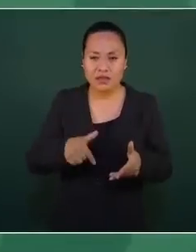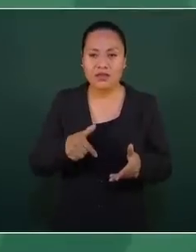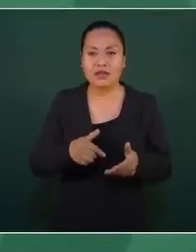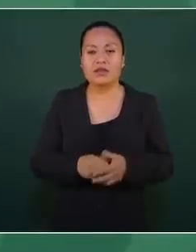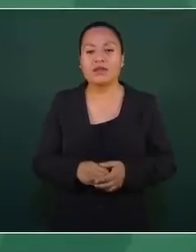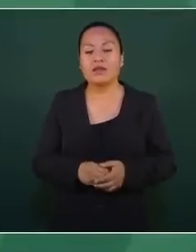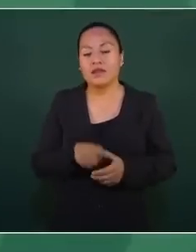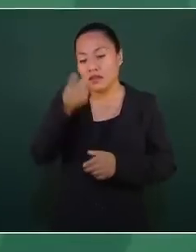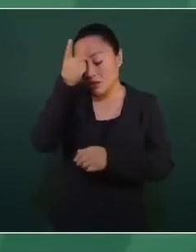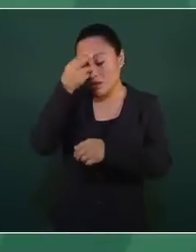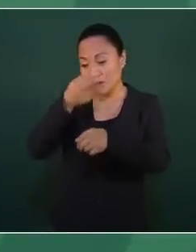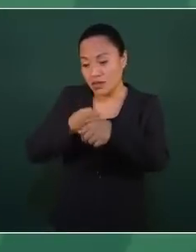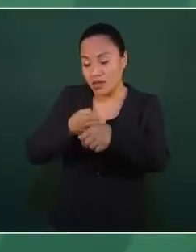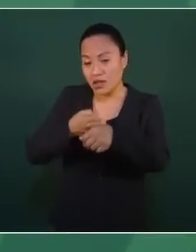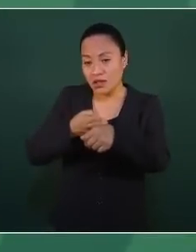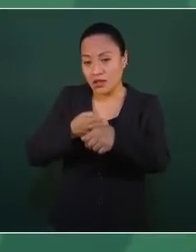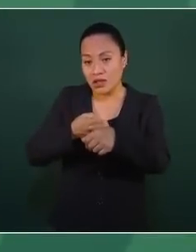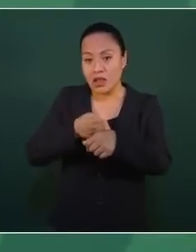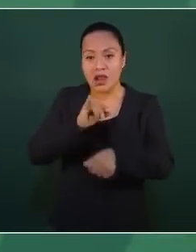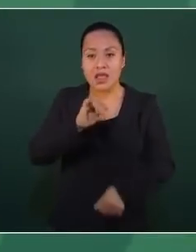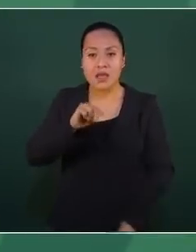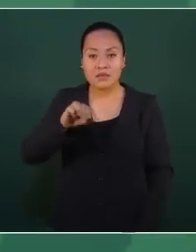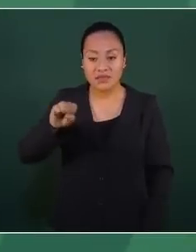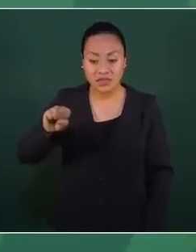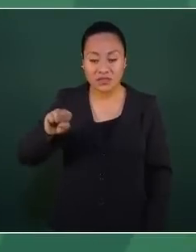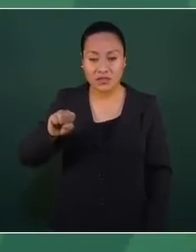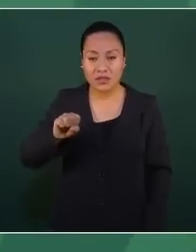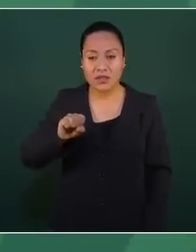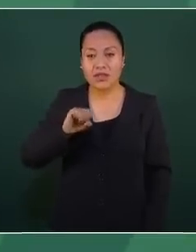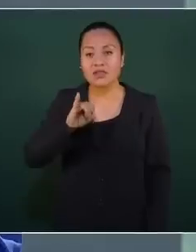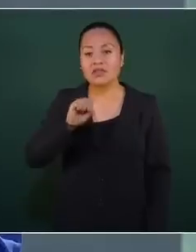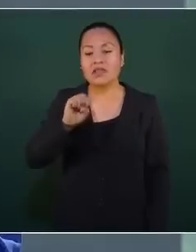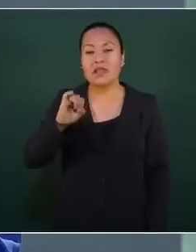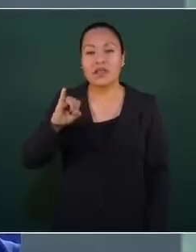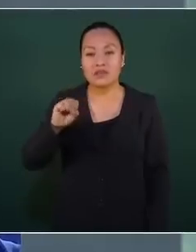el director del Seguro Social, Zoé Robledo,